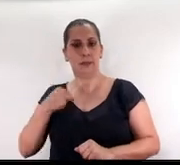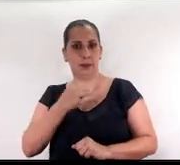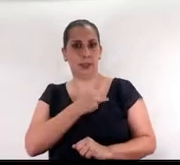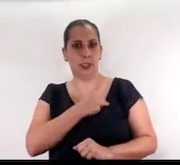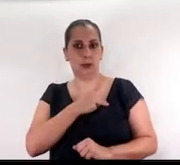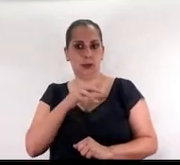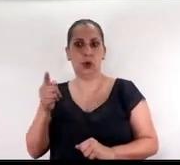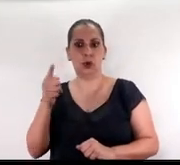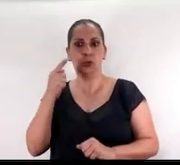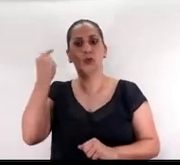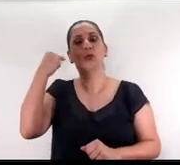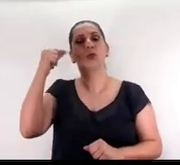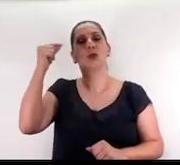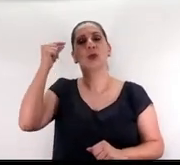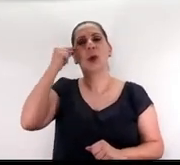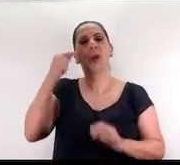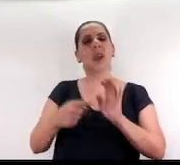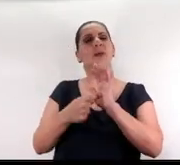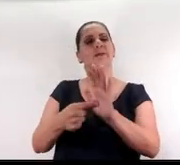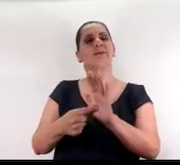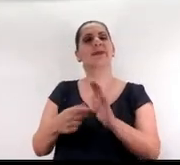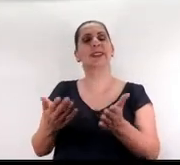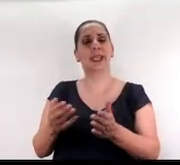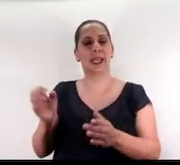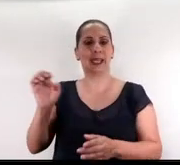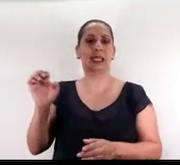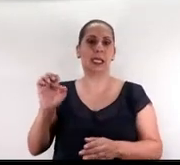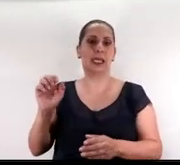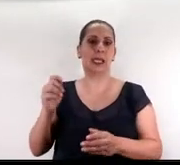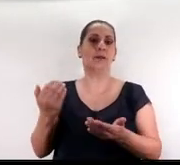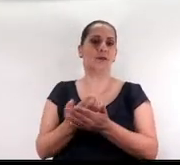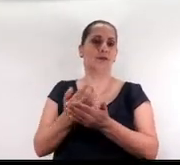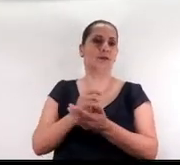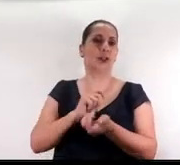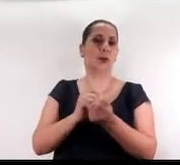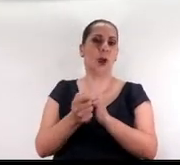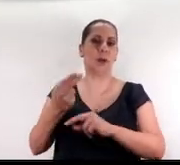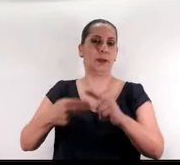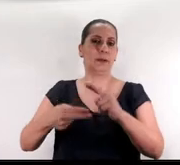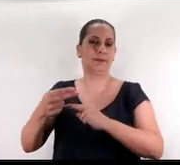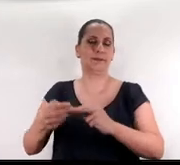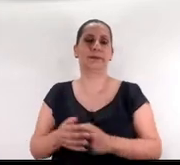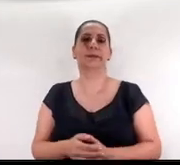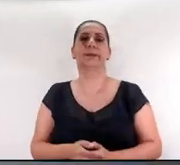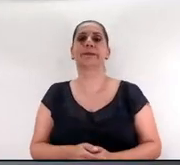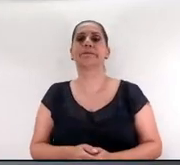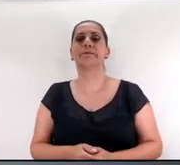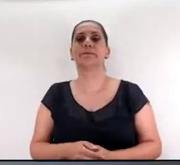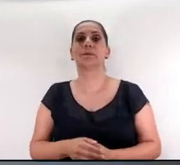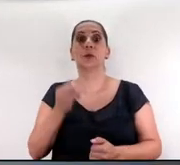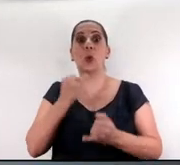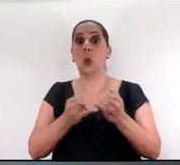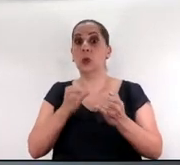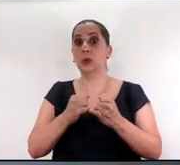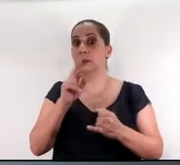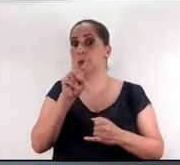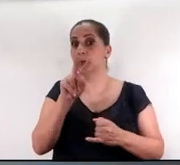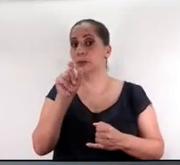gobierno le apuesta a la energía y a la energía renovable. Las últimas dos preguntas, don Rodolfo.